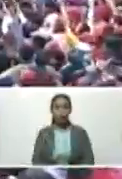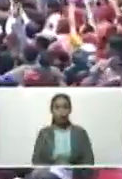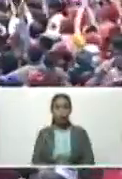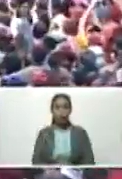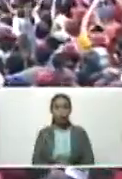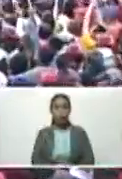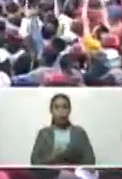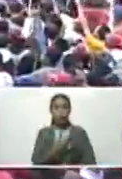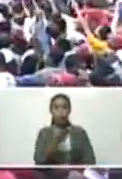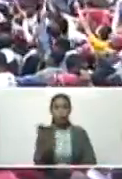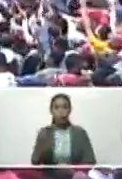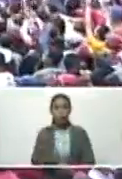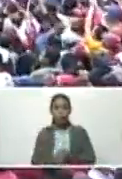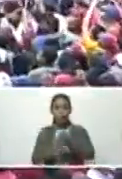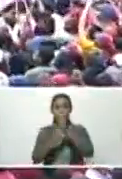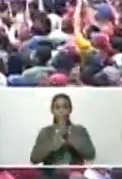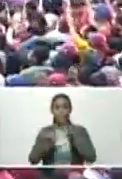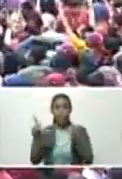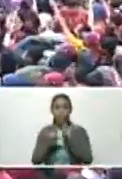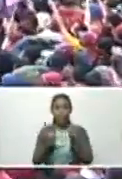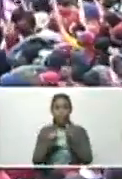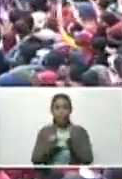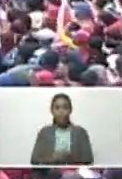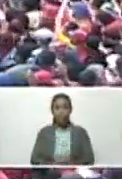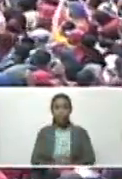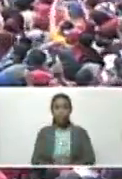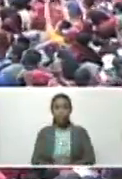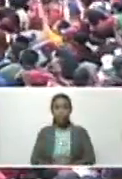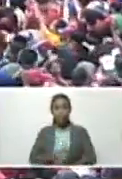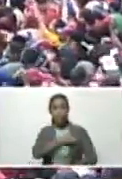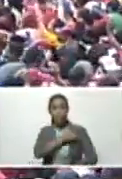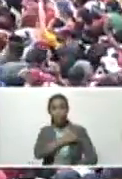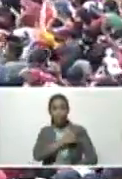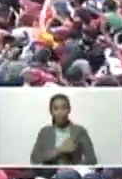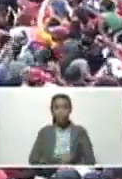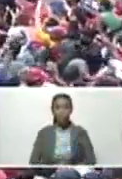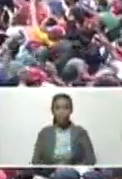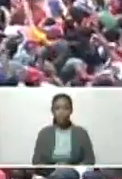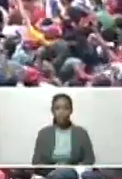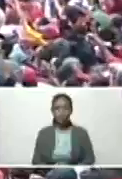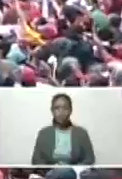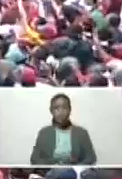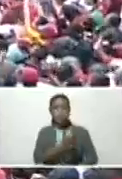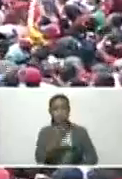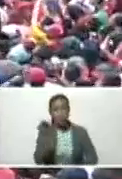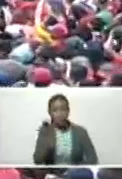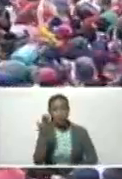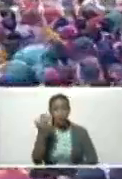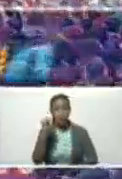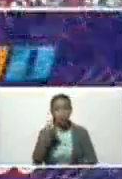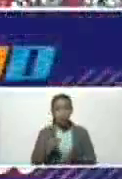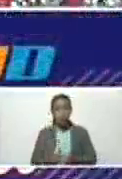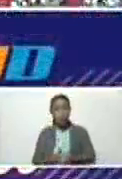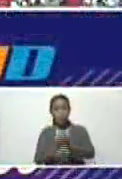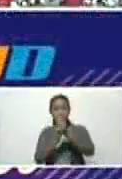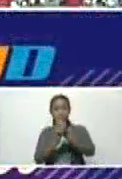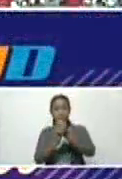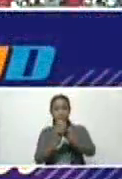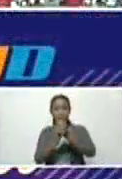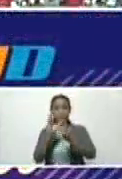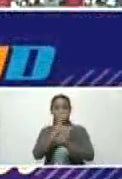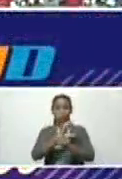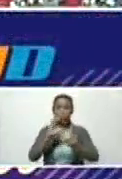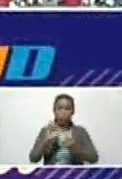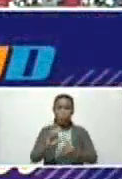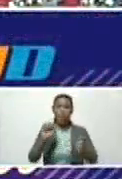Ustedes son los líderes de los liceos, de las universidades. Ustedes son los líderes de la cultura,